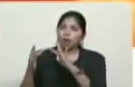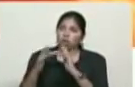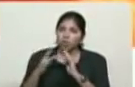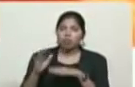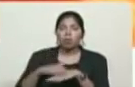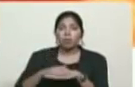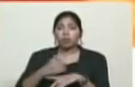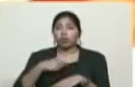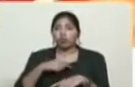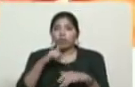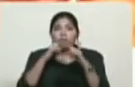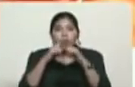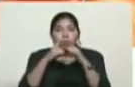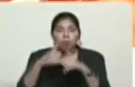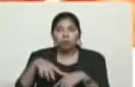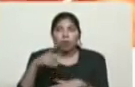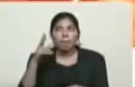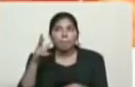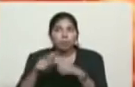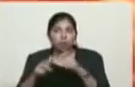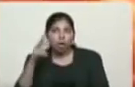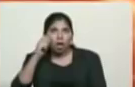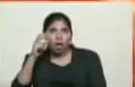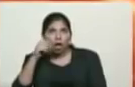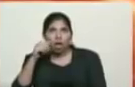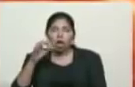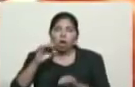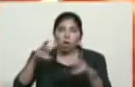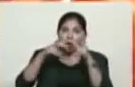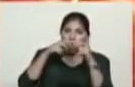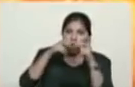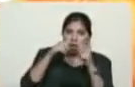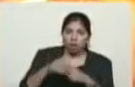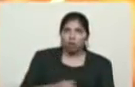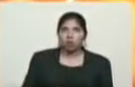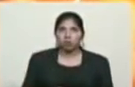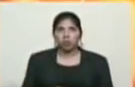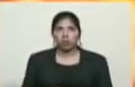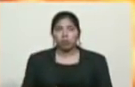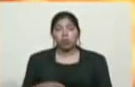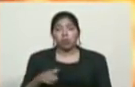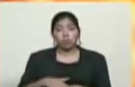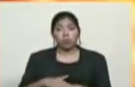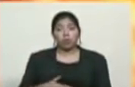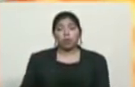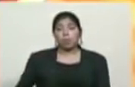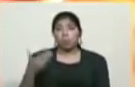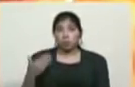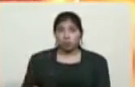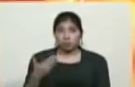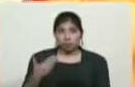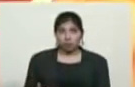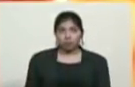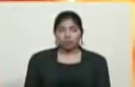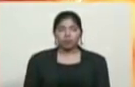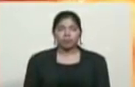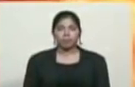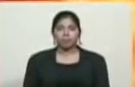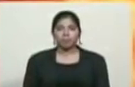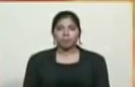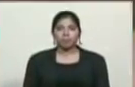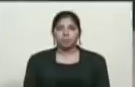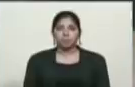que tengan la confianza que estamos restableciendo ya de manera importante un provisto de agua potable al país